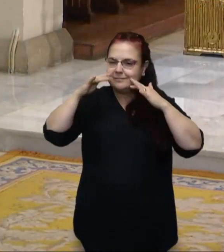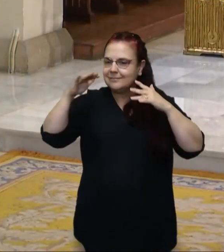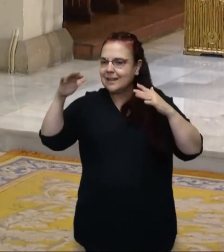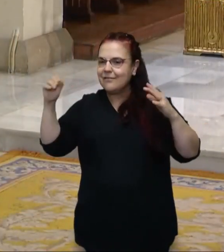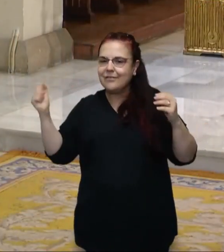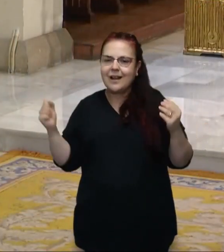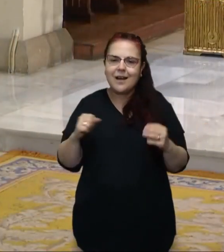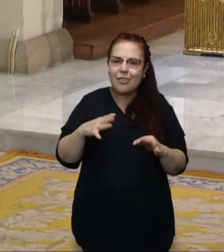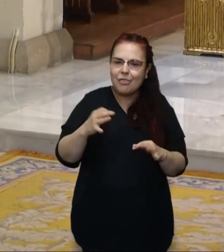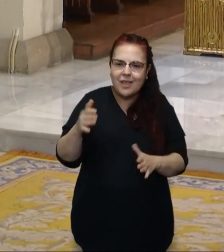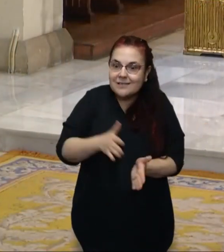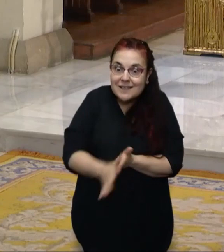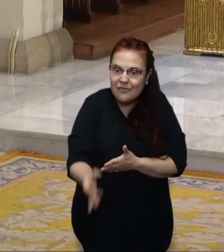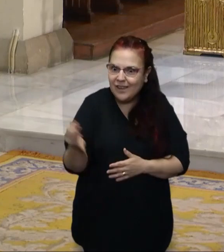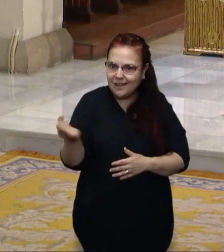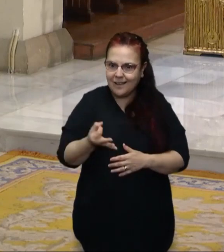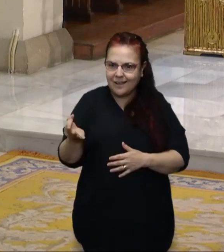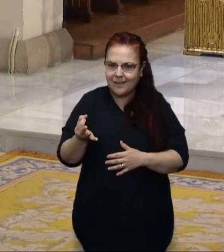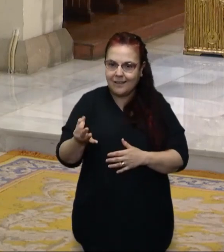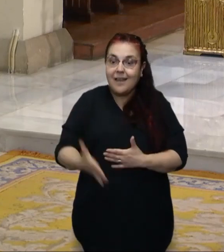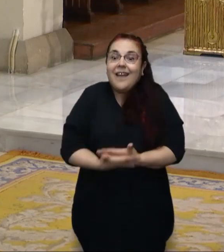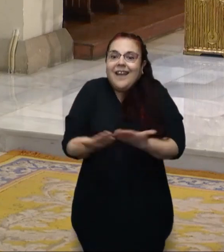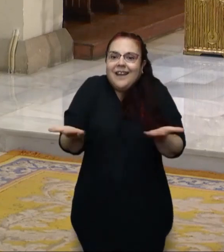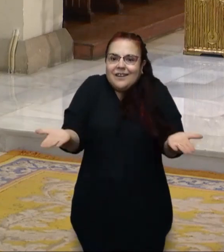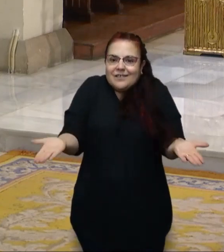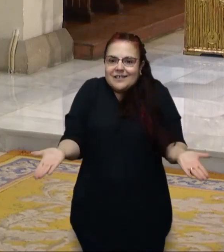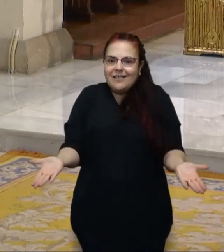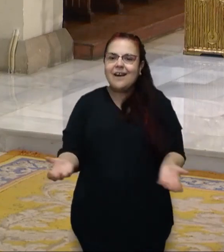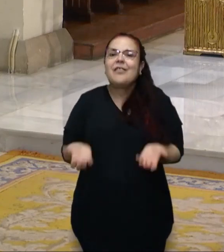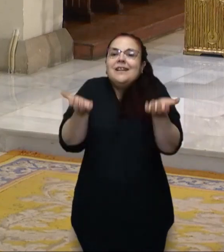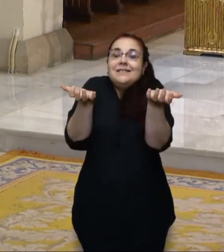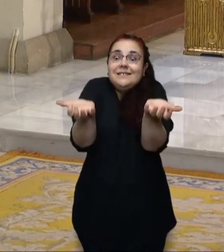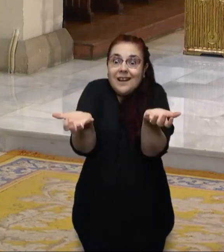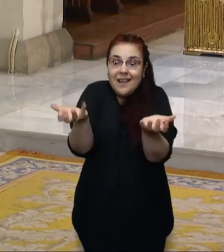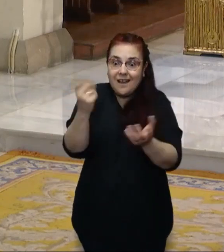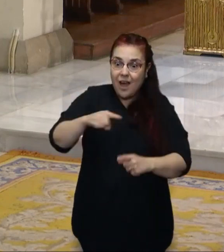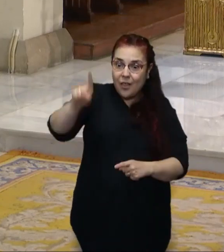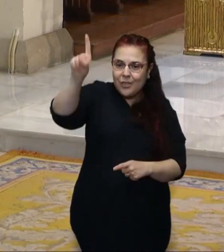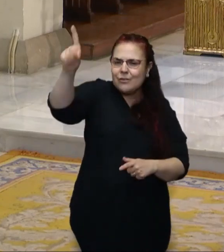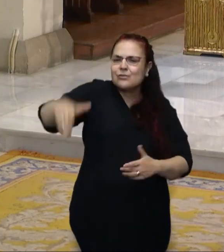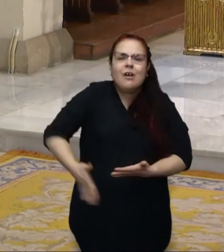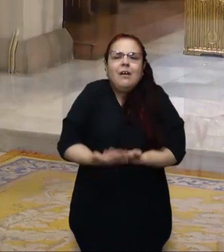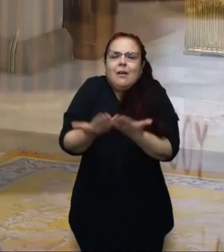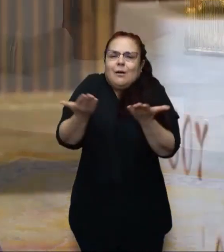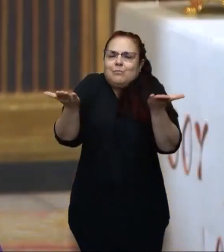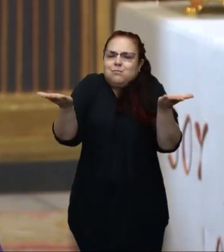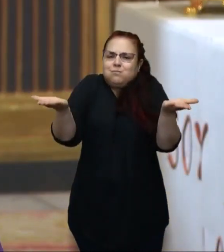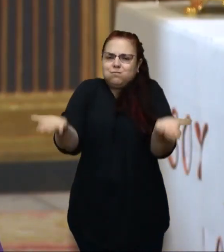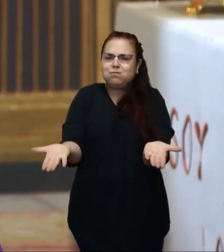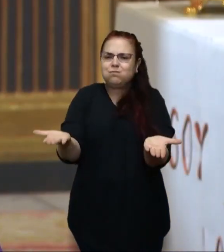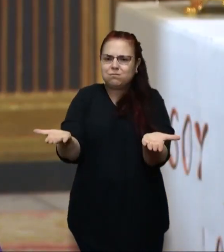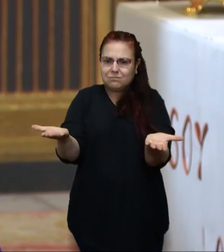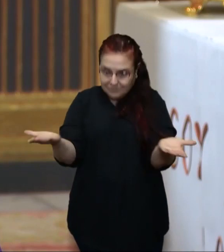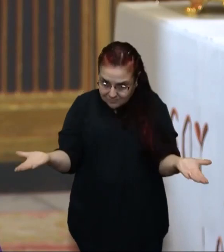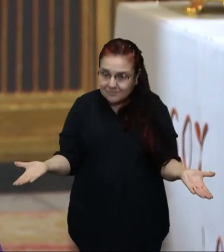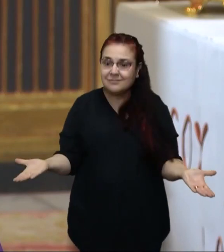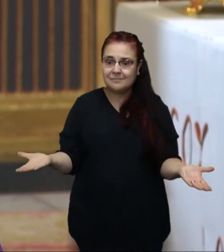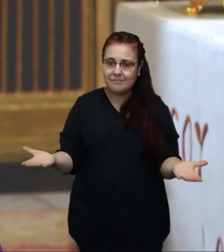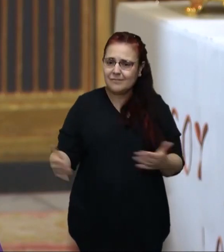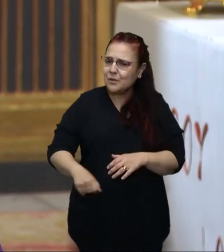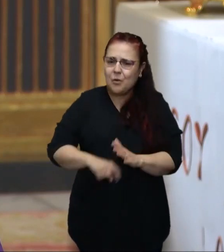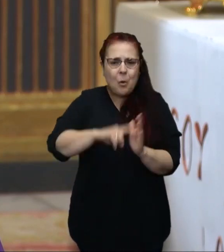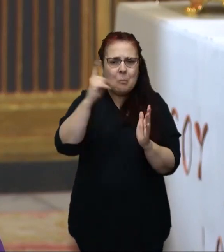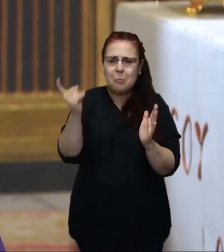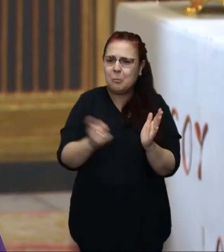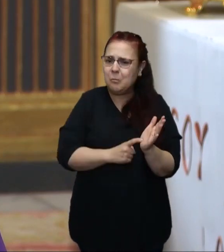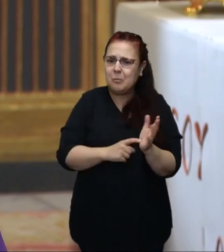la entrega, de la generosidad, de ese Dios que se desborda, de ese Dios que se entrega, de ese Dios